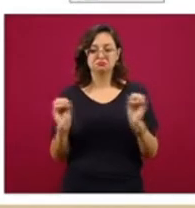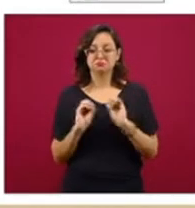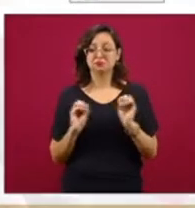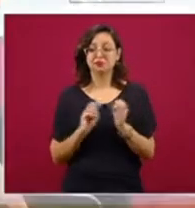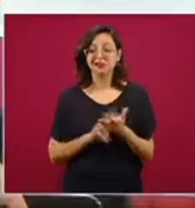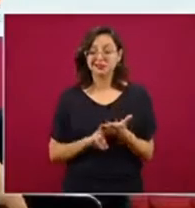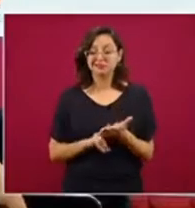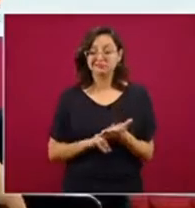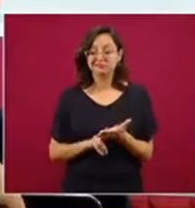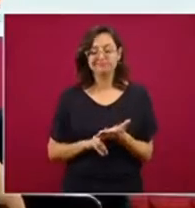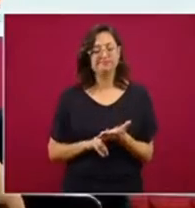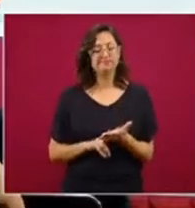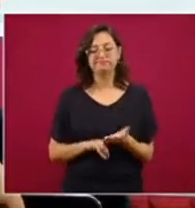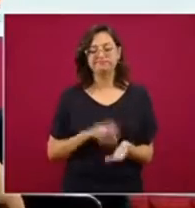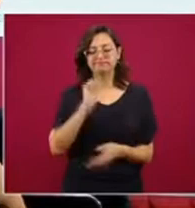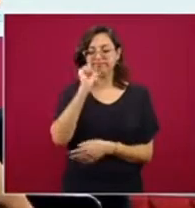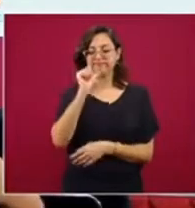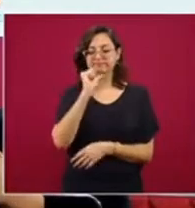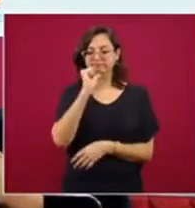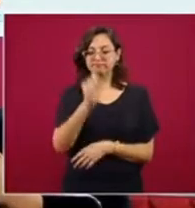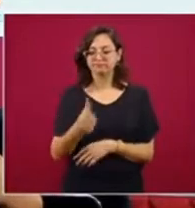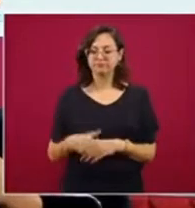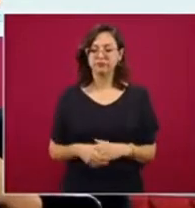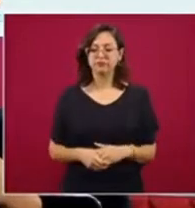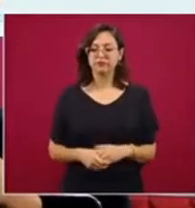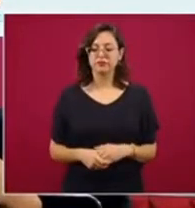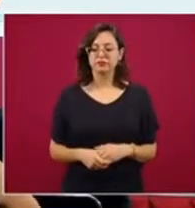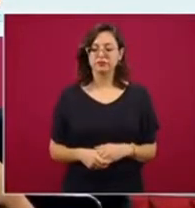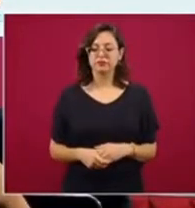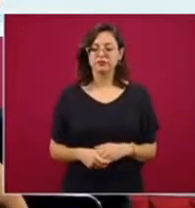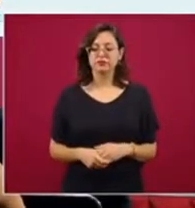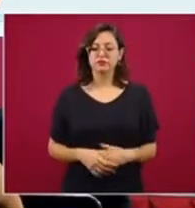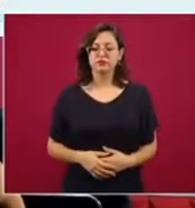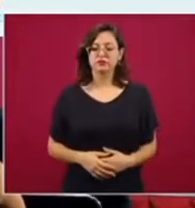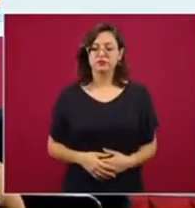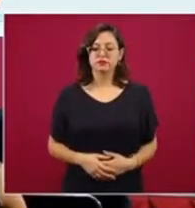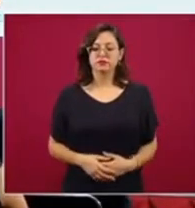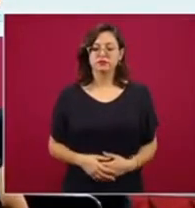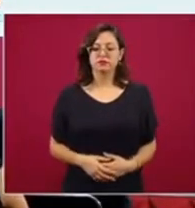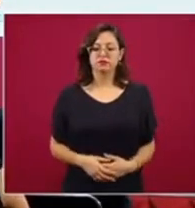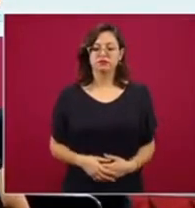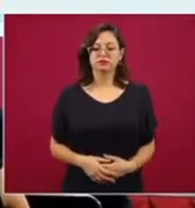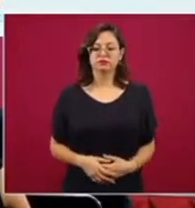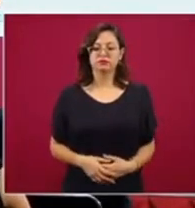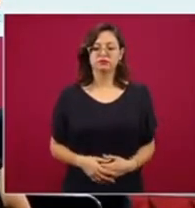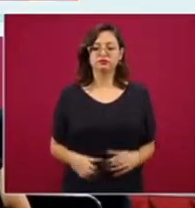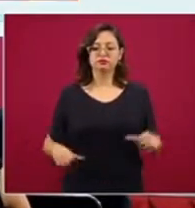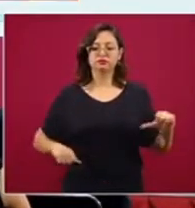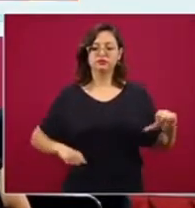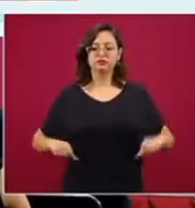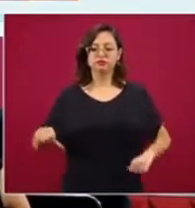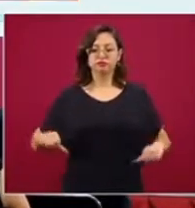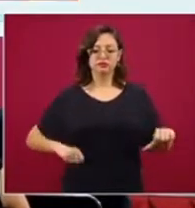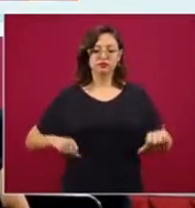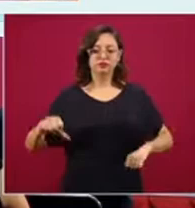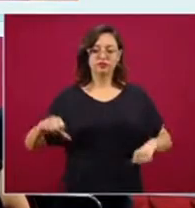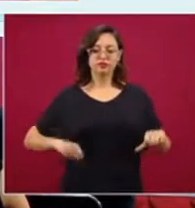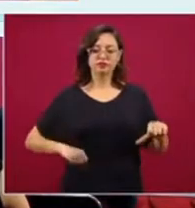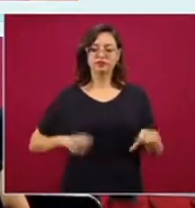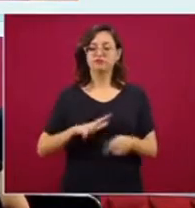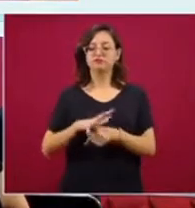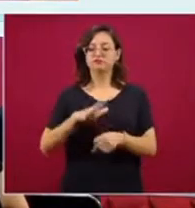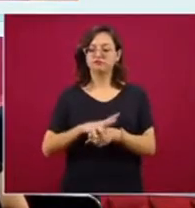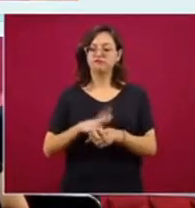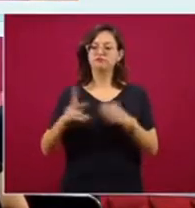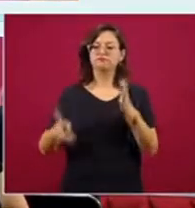mucho menos en color verde. Las actividades, lo vamos a recordar una y otra vez, que